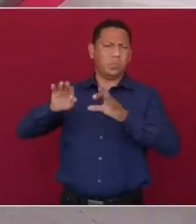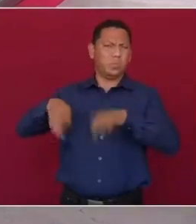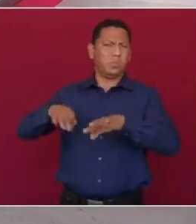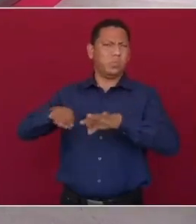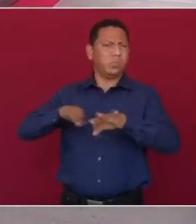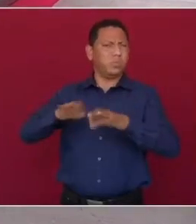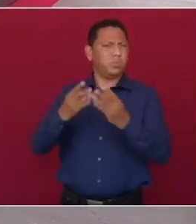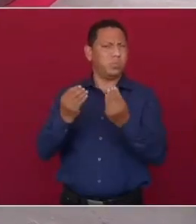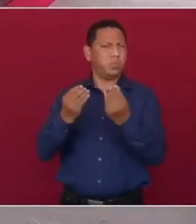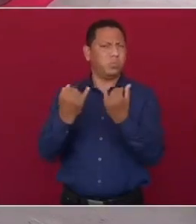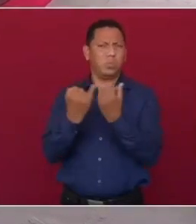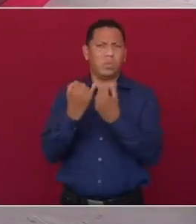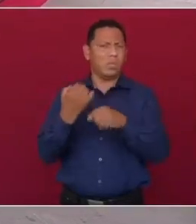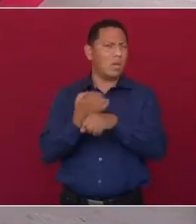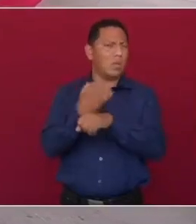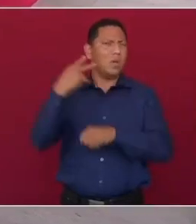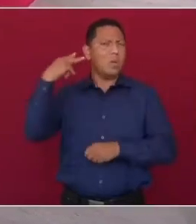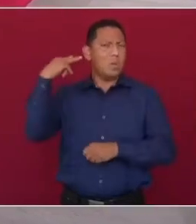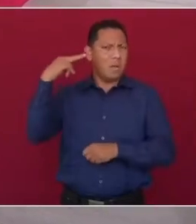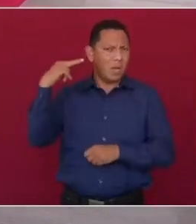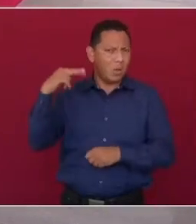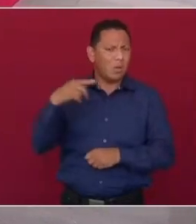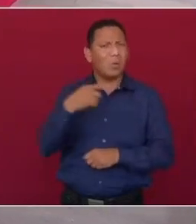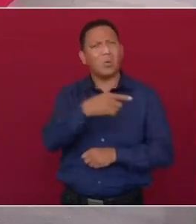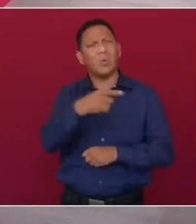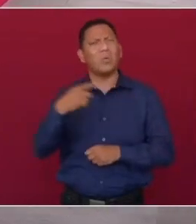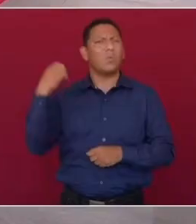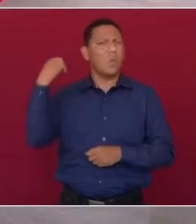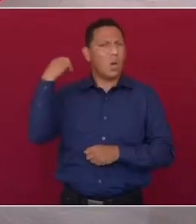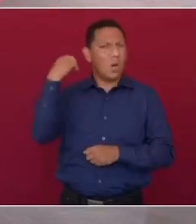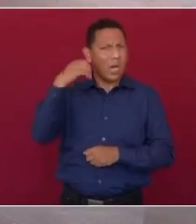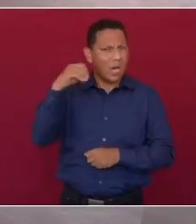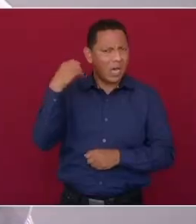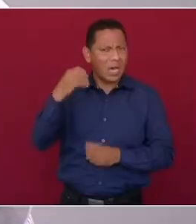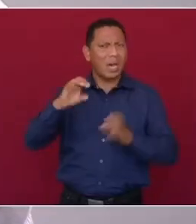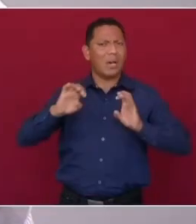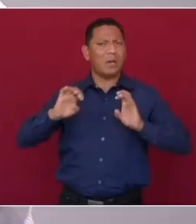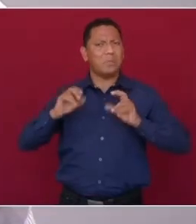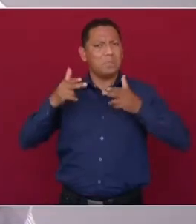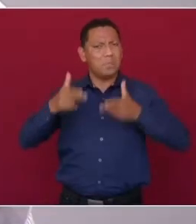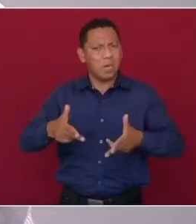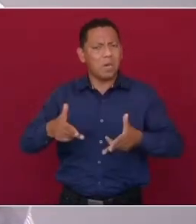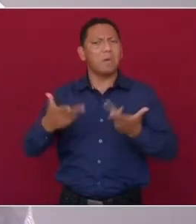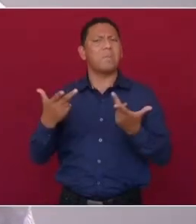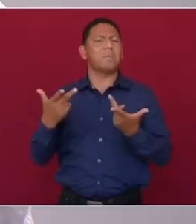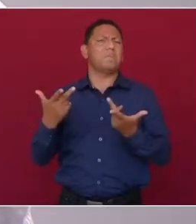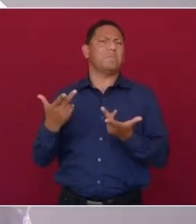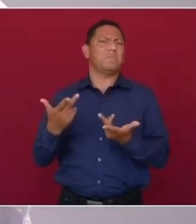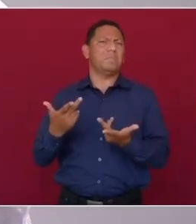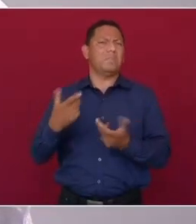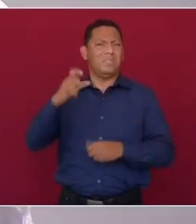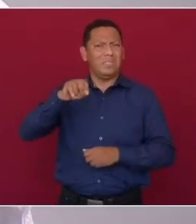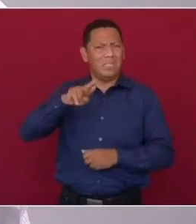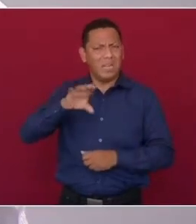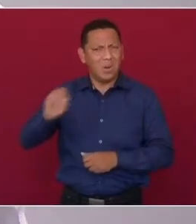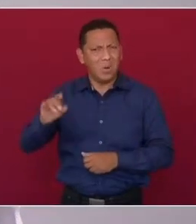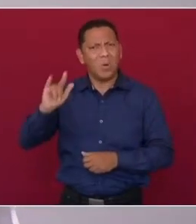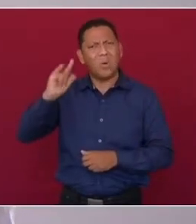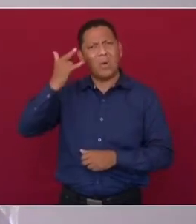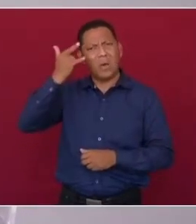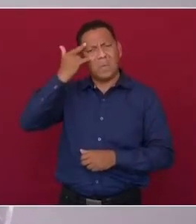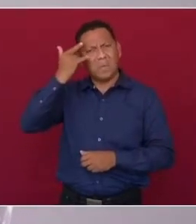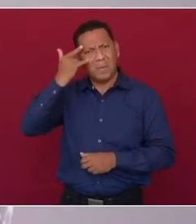del sureste, Veracruz, Oaxaca, Chiapas, Campeche, Yucatán, Quintana Roo.